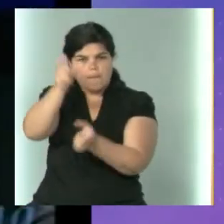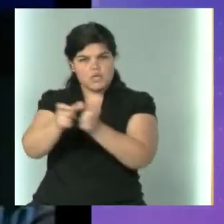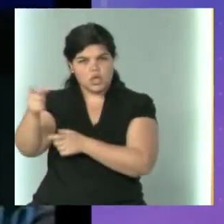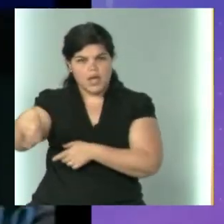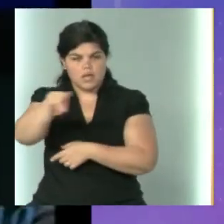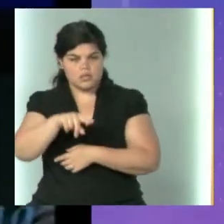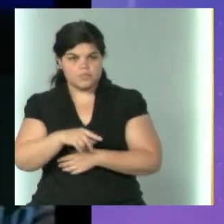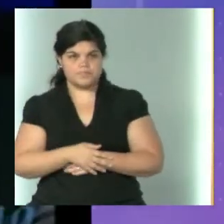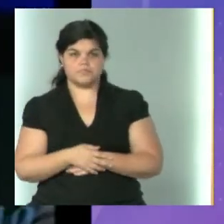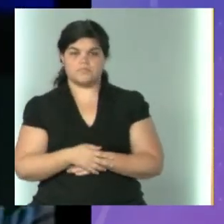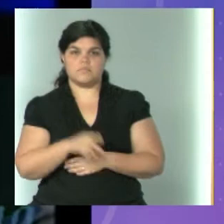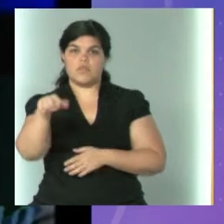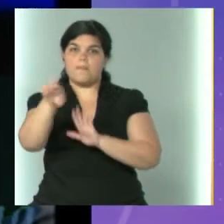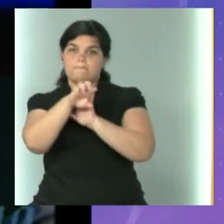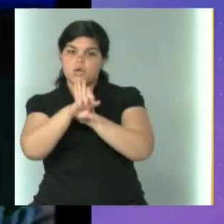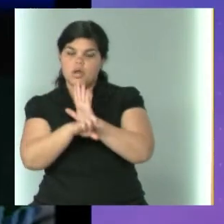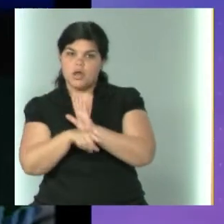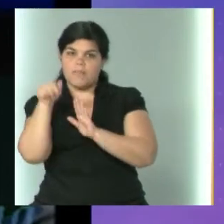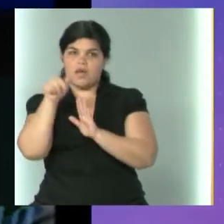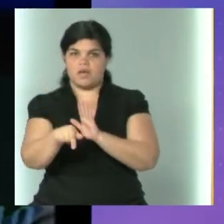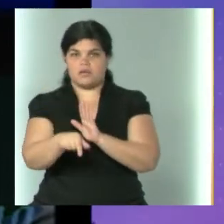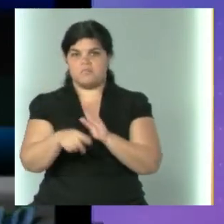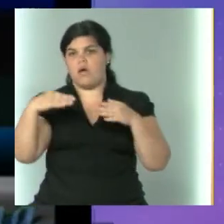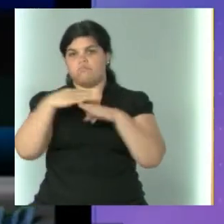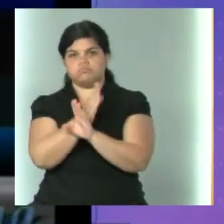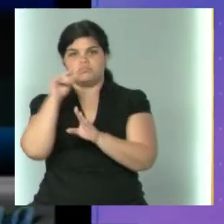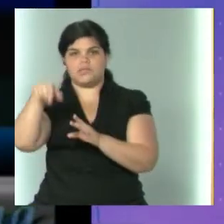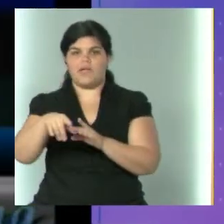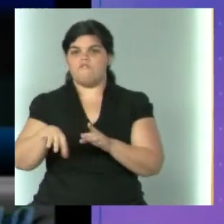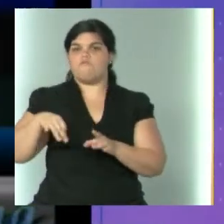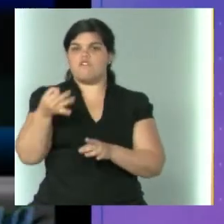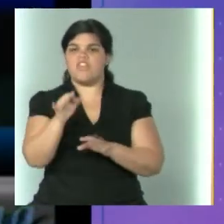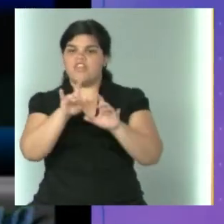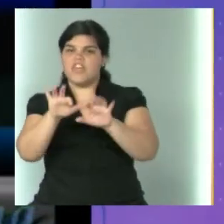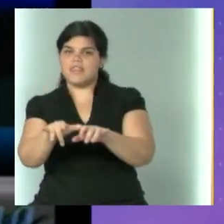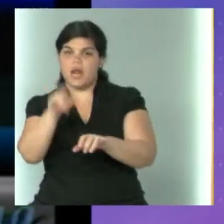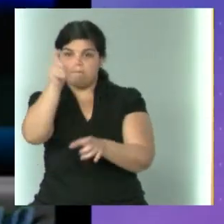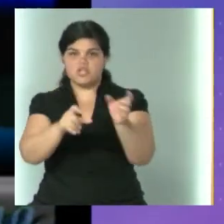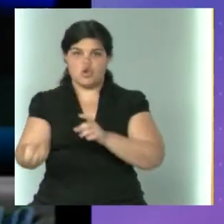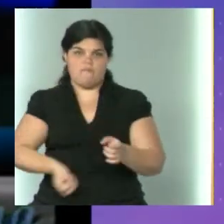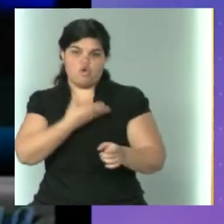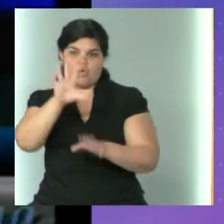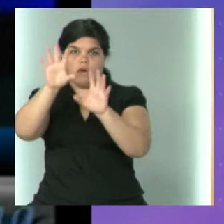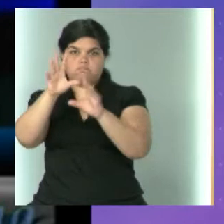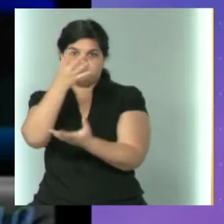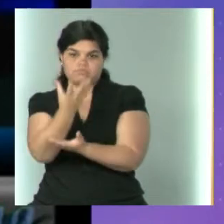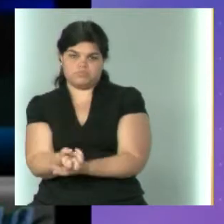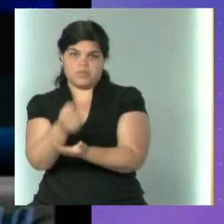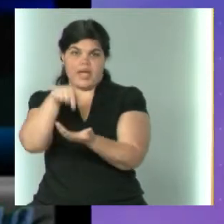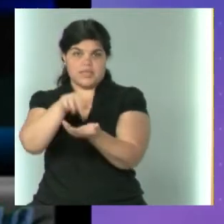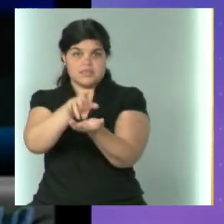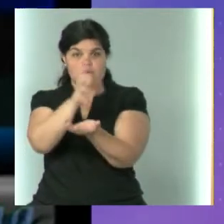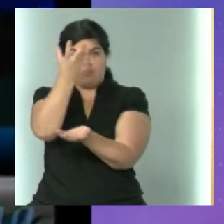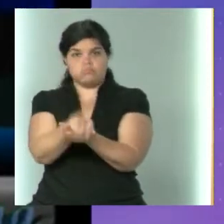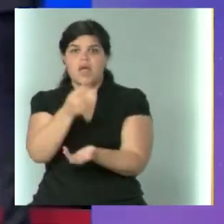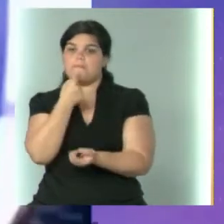una aplicación que se llamaba This is your digital life, esta es tu vida digital, y la gente la bajaba voluntariamente o la bajó voluntariamente y